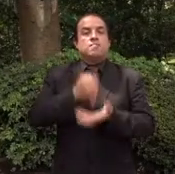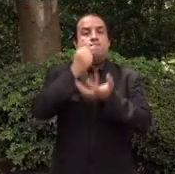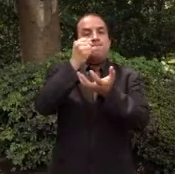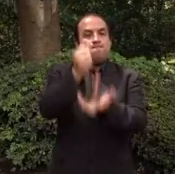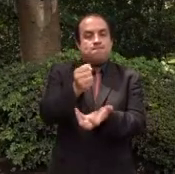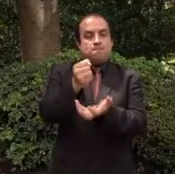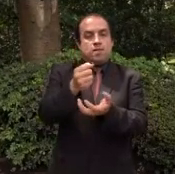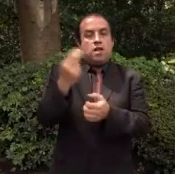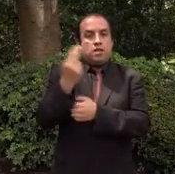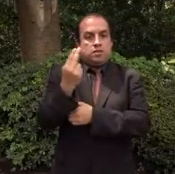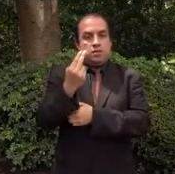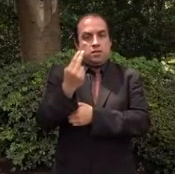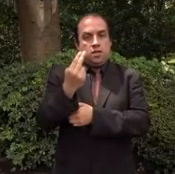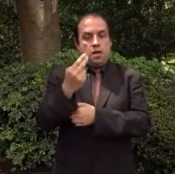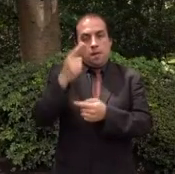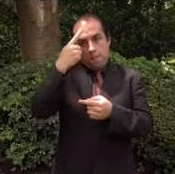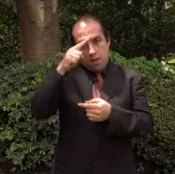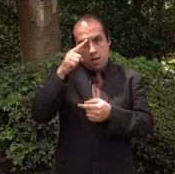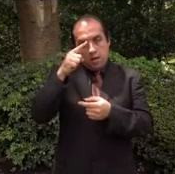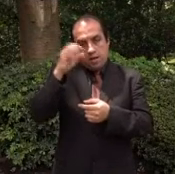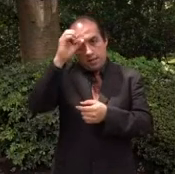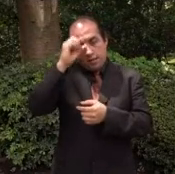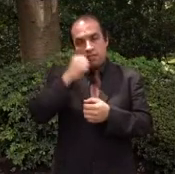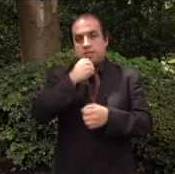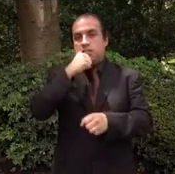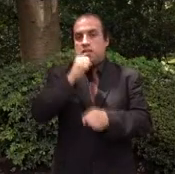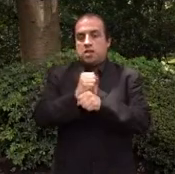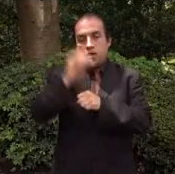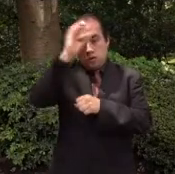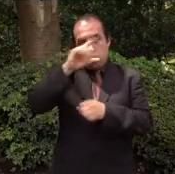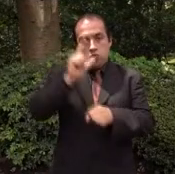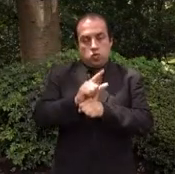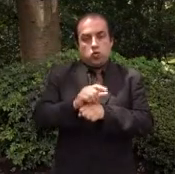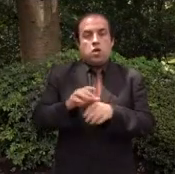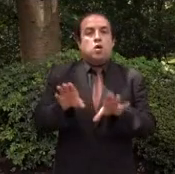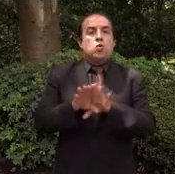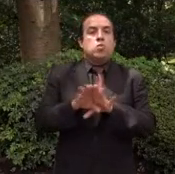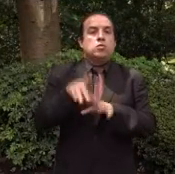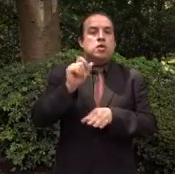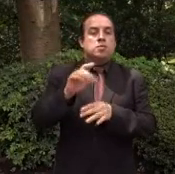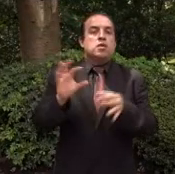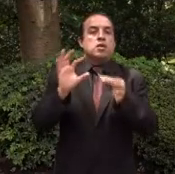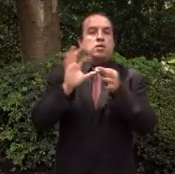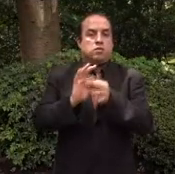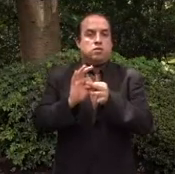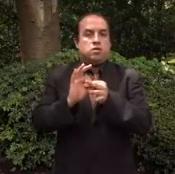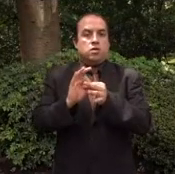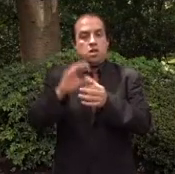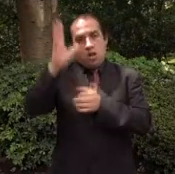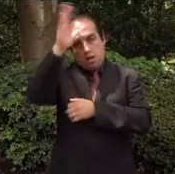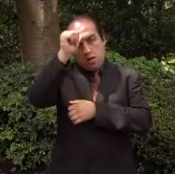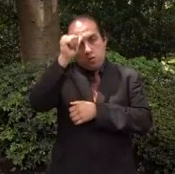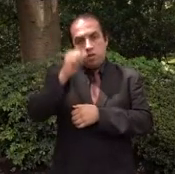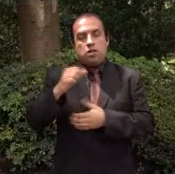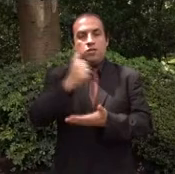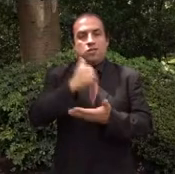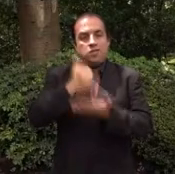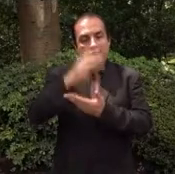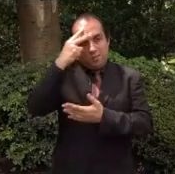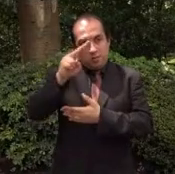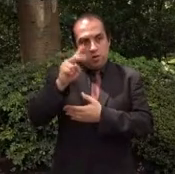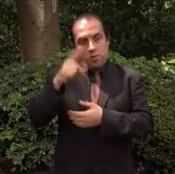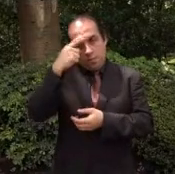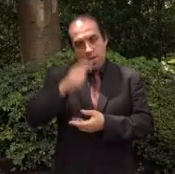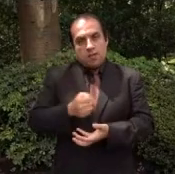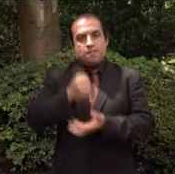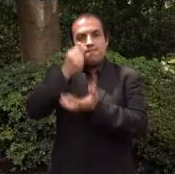tanto a la Secretaría de Cultura como lo que se ha hecho a través del convenio con la Ciudad de México para transferir esos recursos